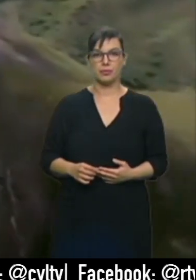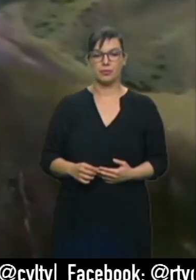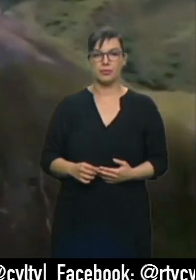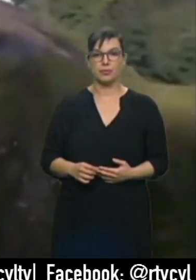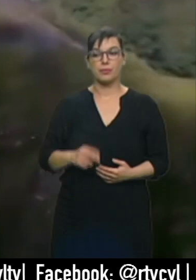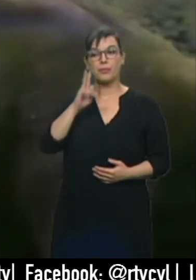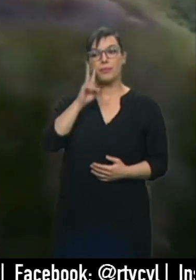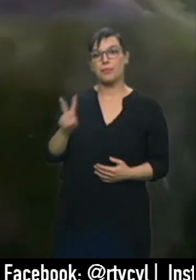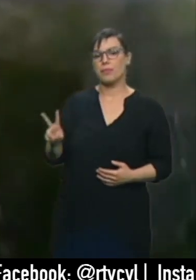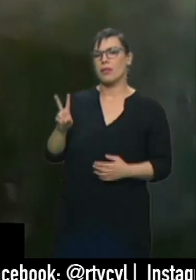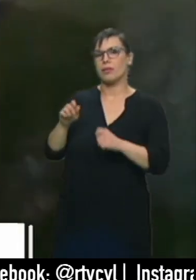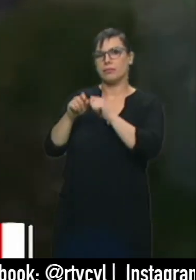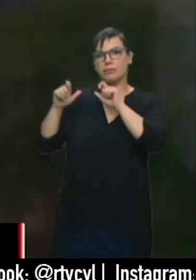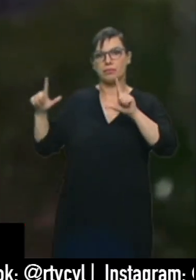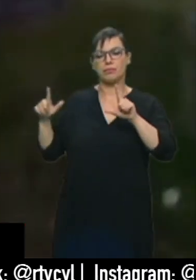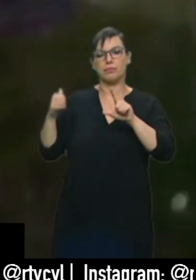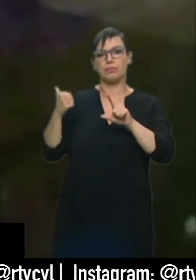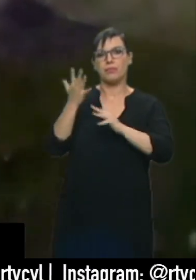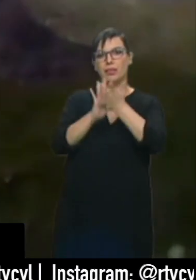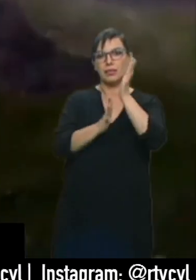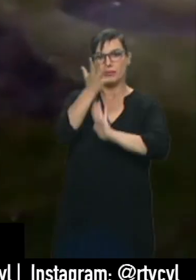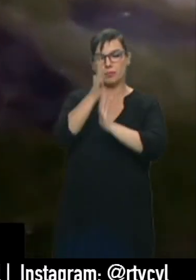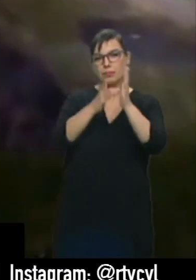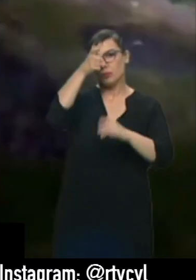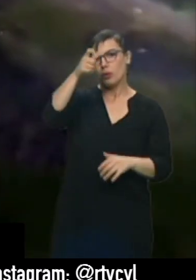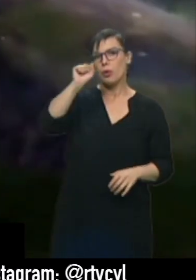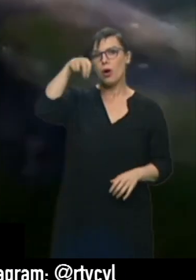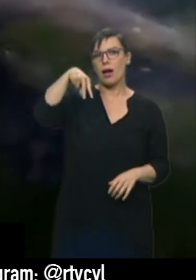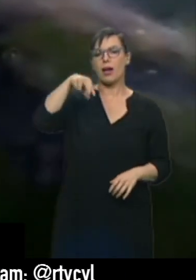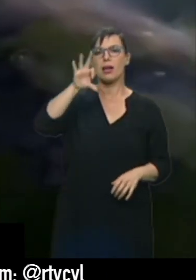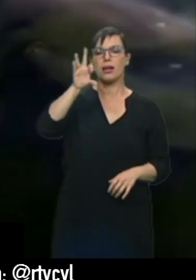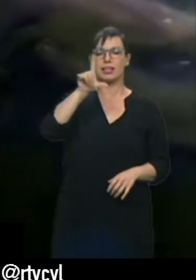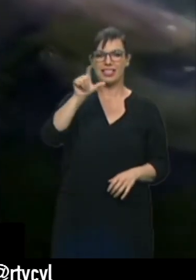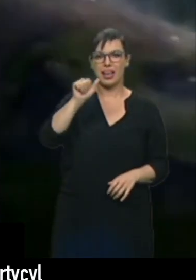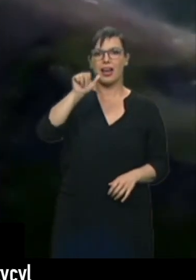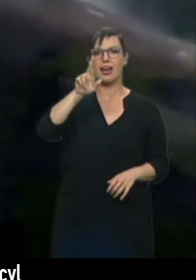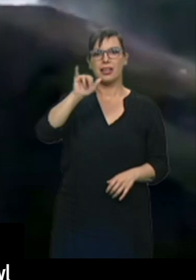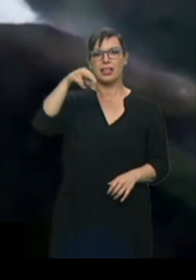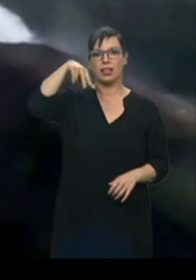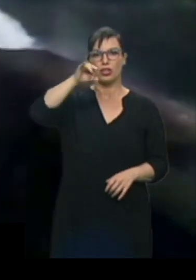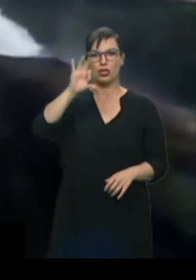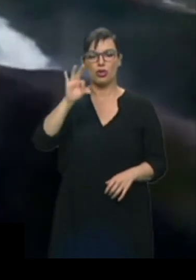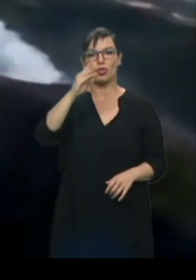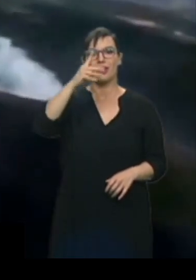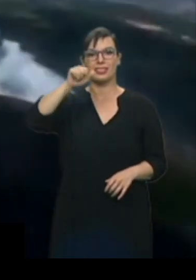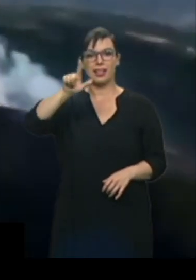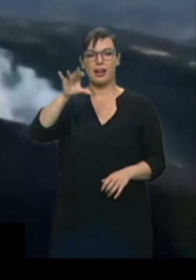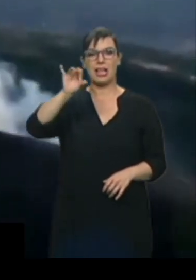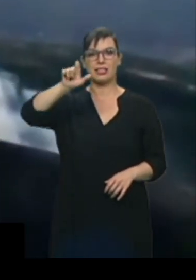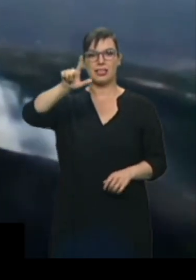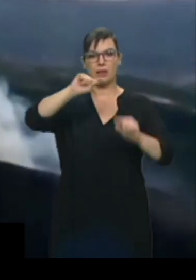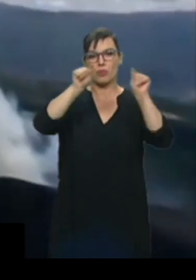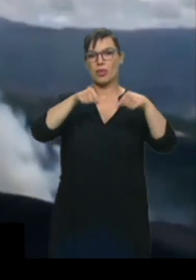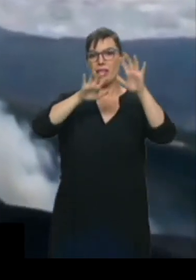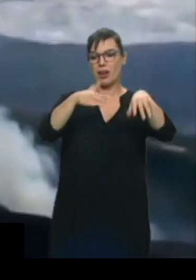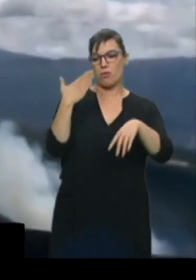Son imágenes del incendio que se ha declarado en Angiarinos del Sile, en provincia de León. El fuego se inició el martes pero sigue activo y